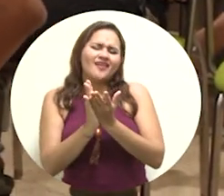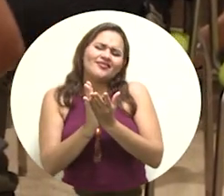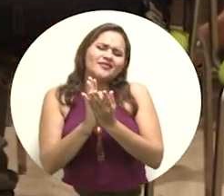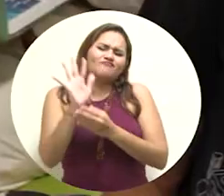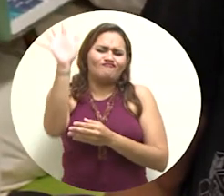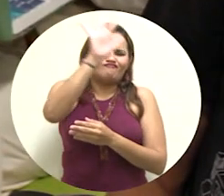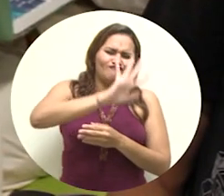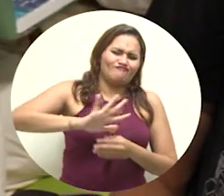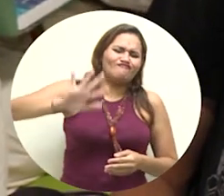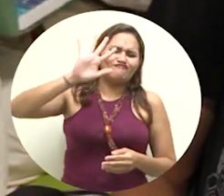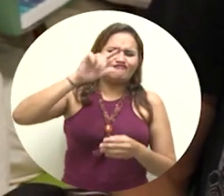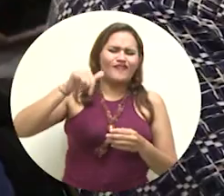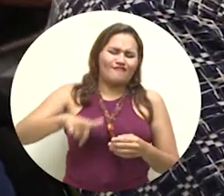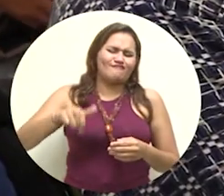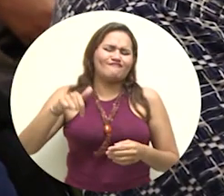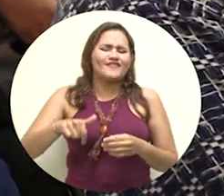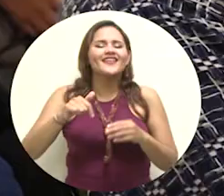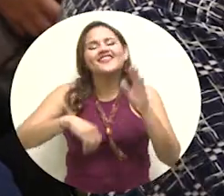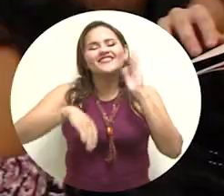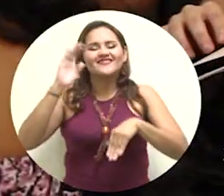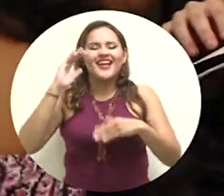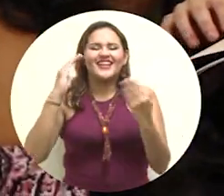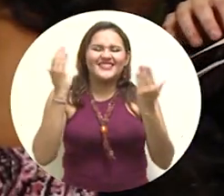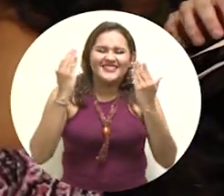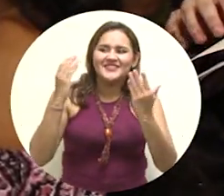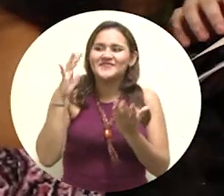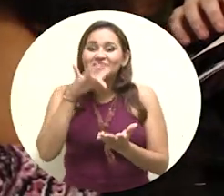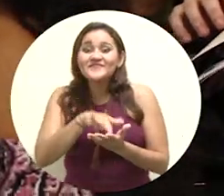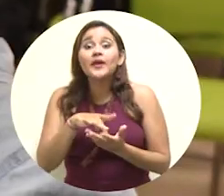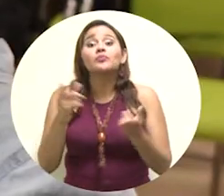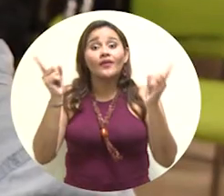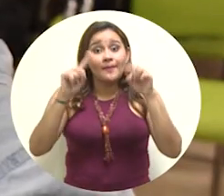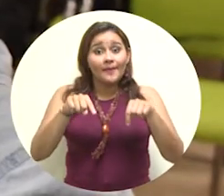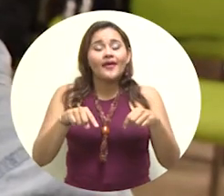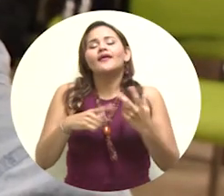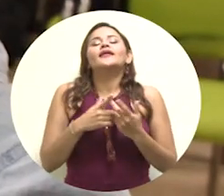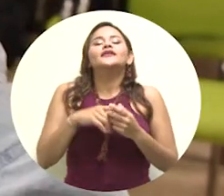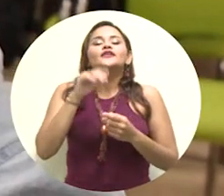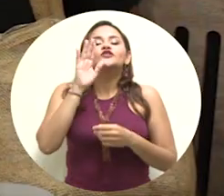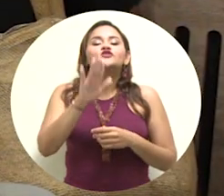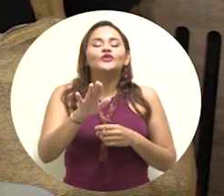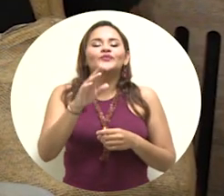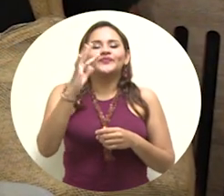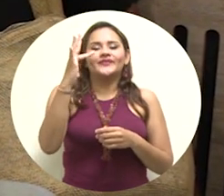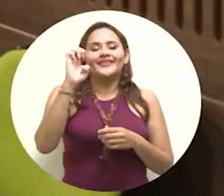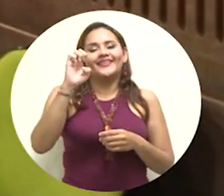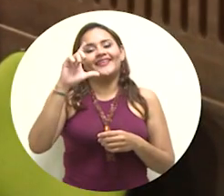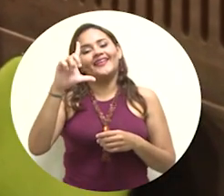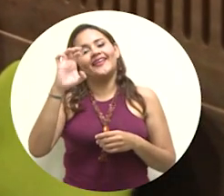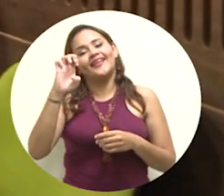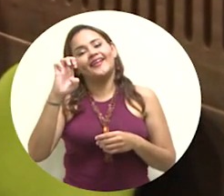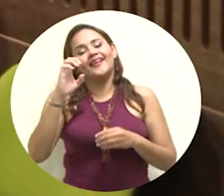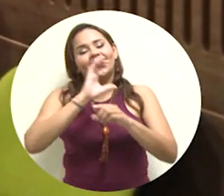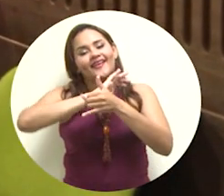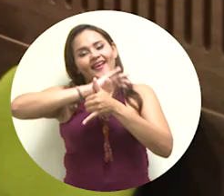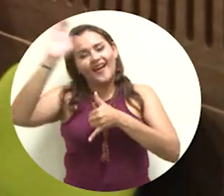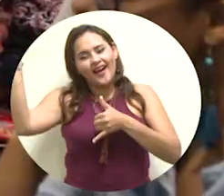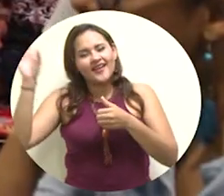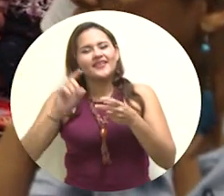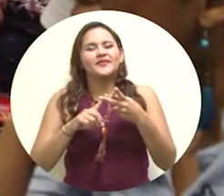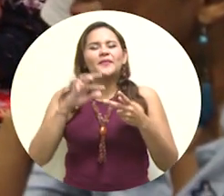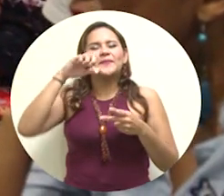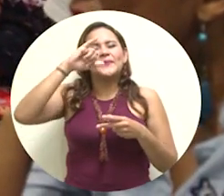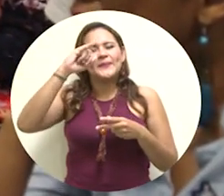productores nacionales. Asimismo, empresas como Telecaribe, Festival Internacional de Cine de Cartagena de Indias, FICCI,